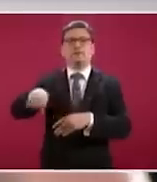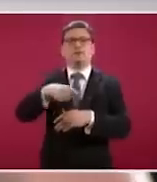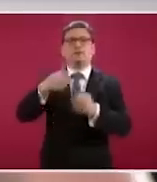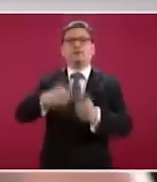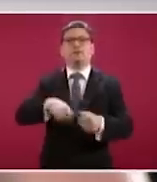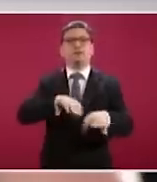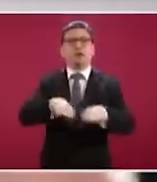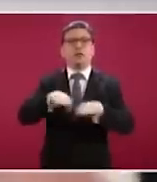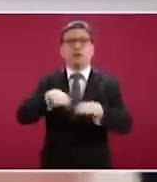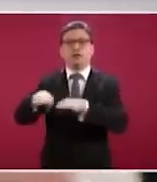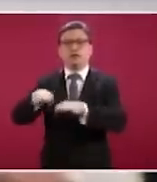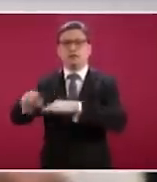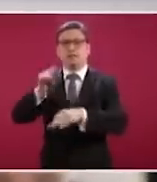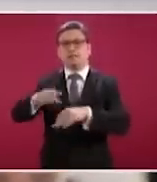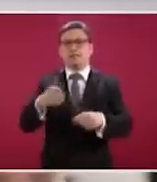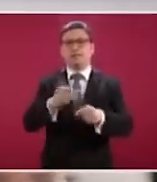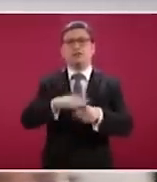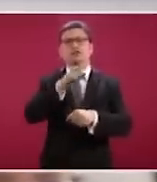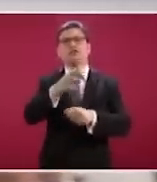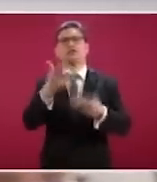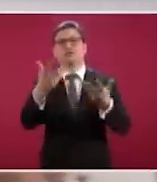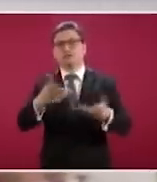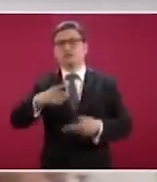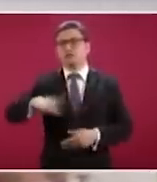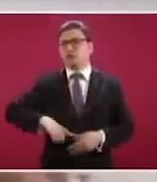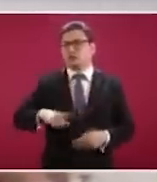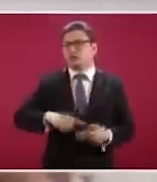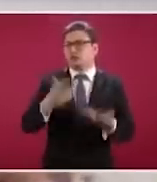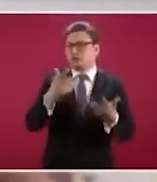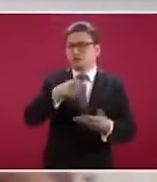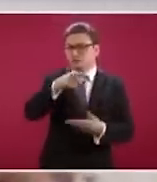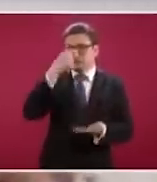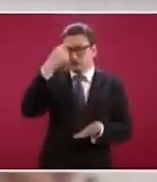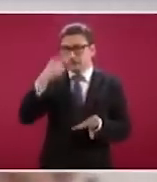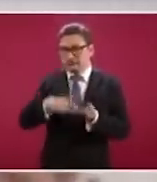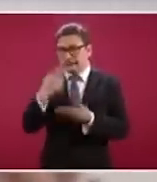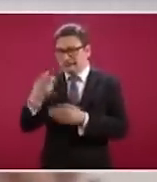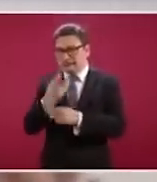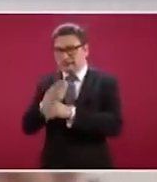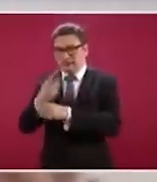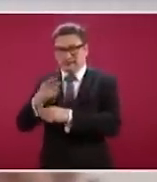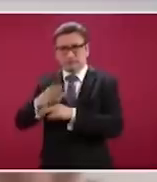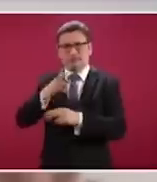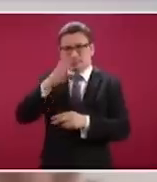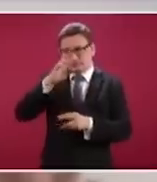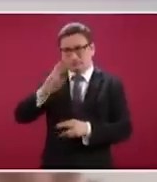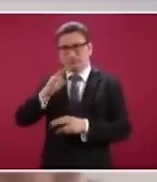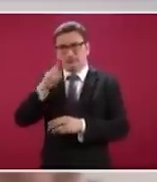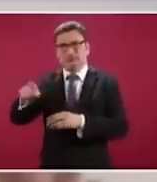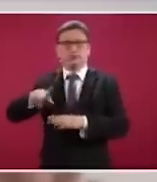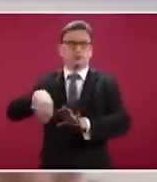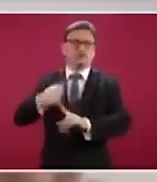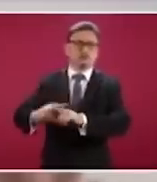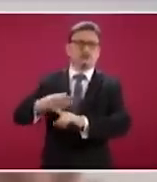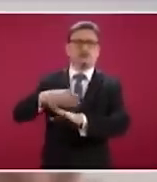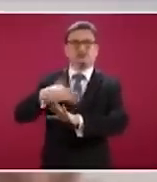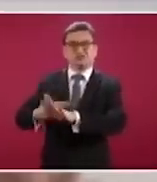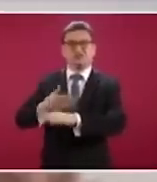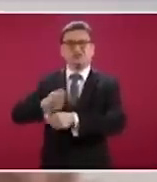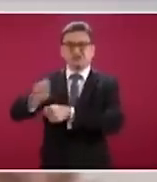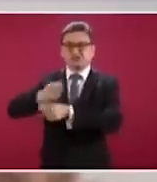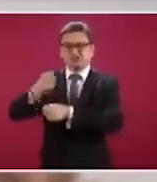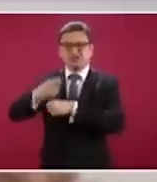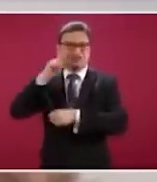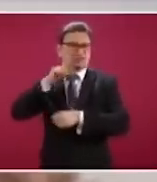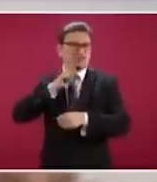trabajo. Bajo su administración, el presidente ha considerado la reparación de daño a víctimas de tortura sexual. ¿Existe un padrón